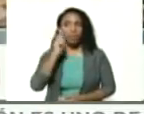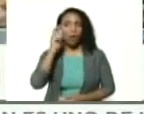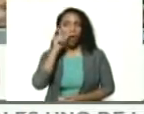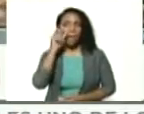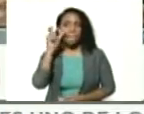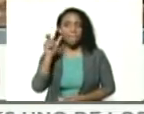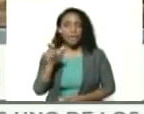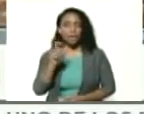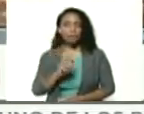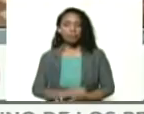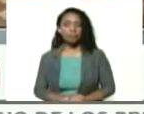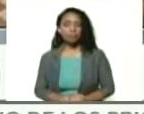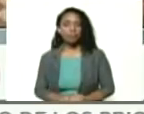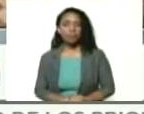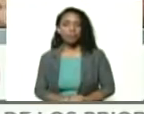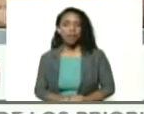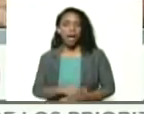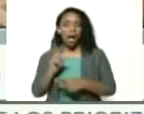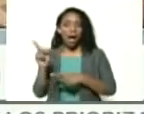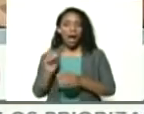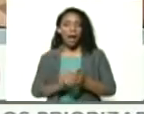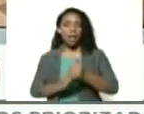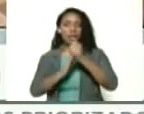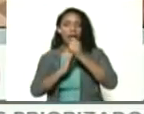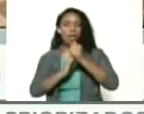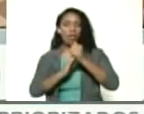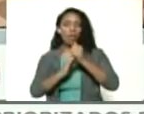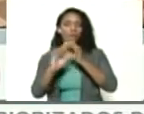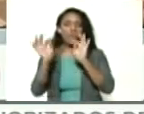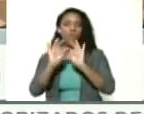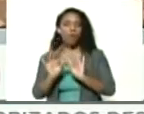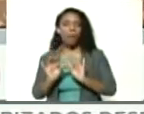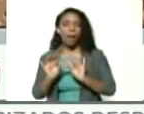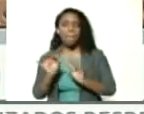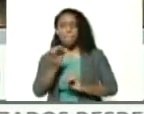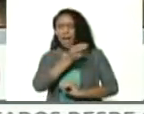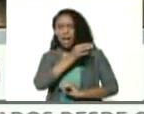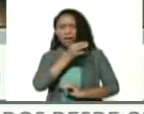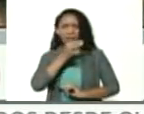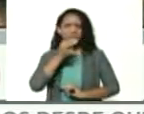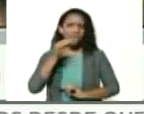Giuseppe Alessandrello, ha estado conduciendo de manera extraordinaria